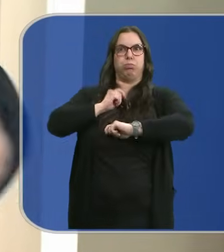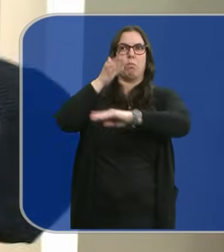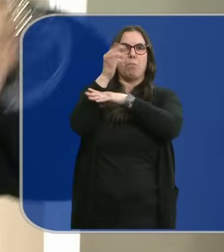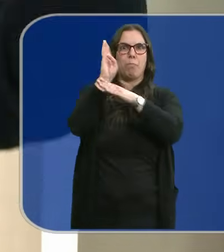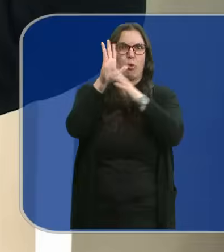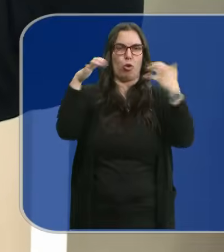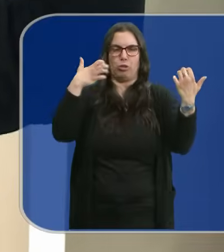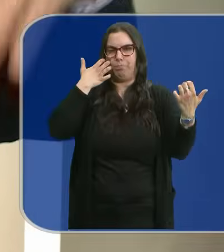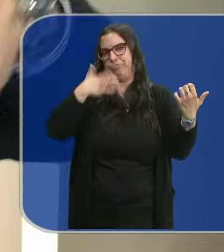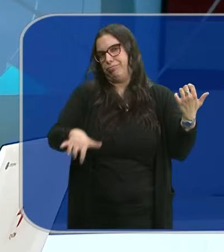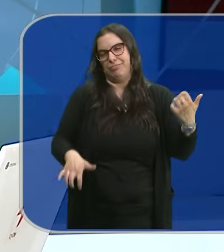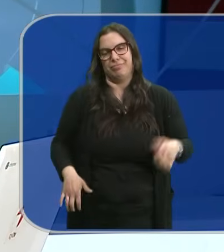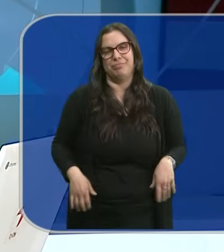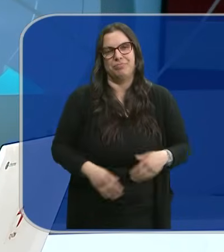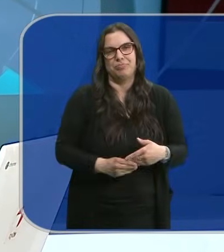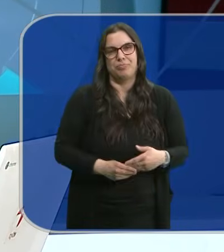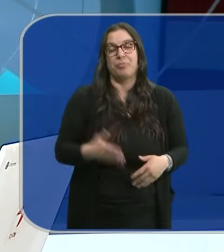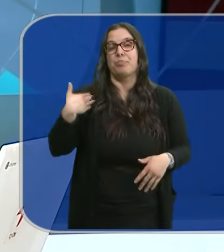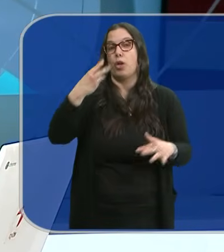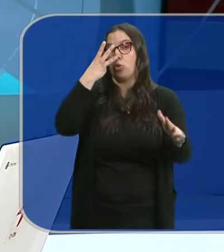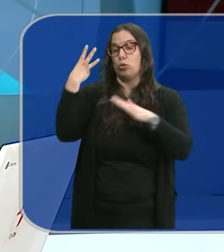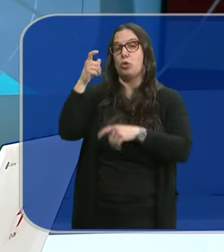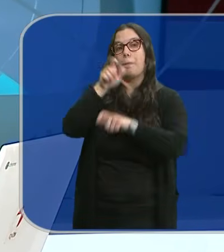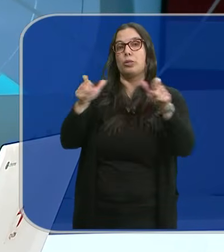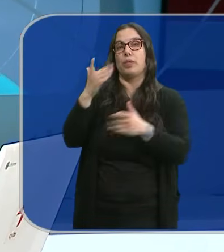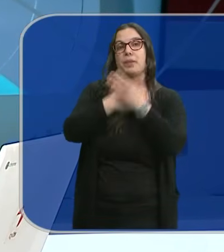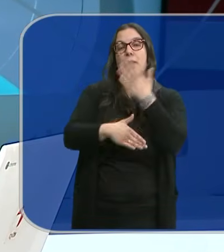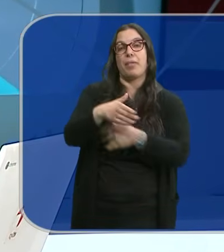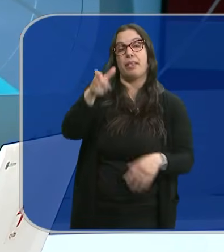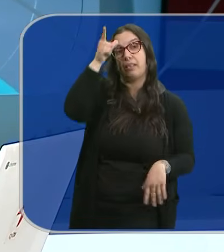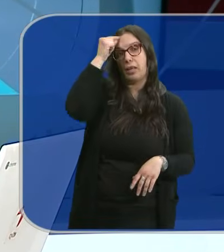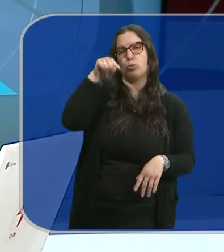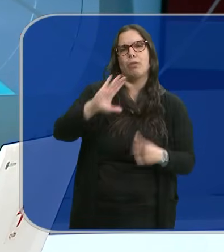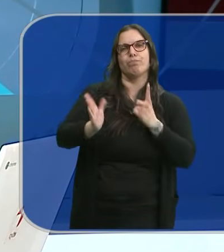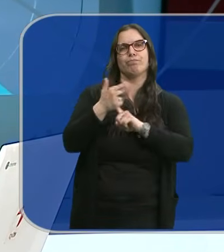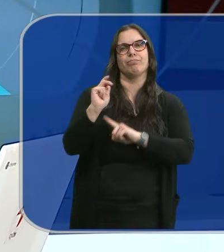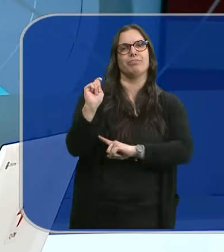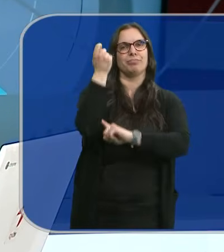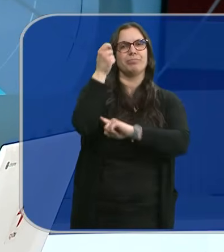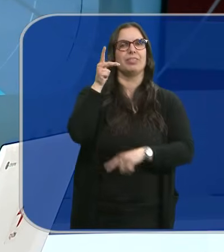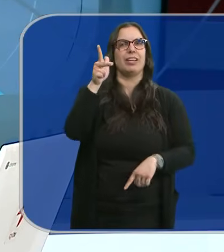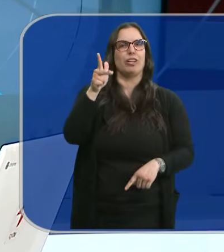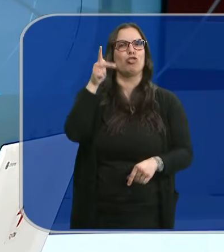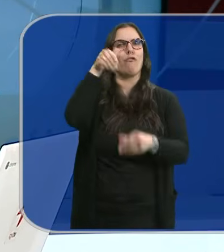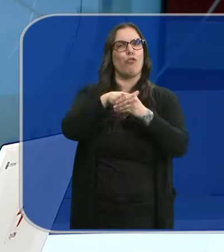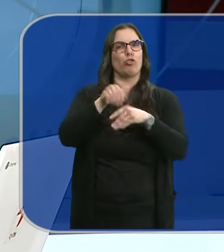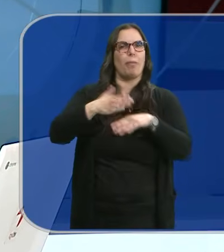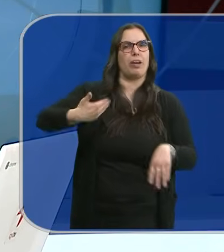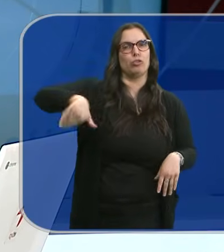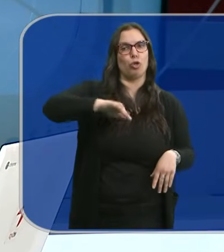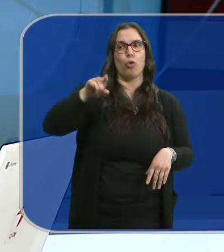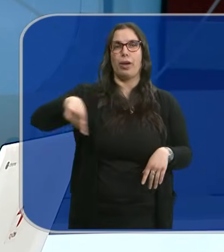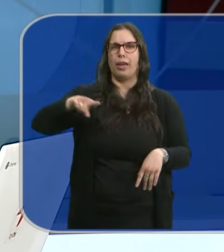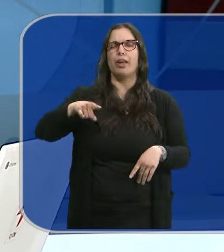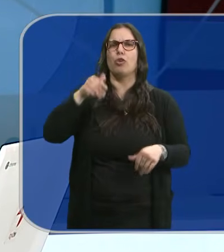las Cortes. Hace 8 años las personas con discapacidad intelectual consiguieron el voto universal. Desde entonces acuden fieles a